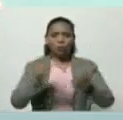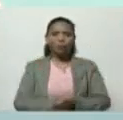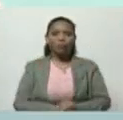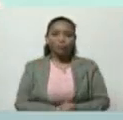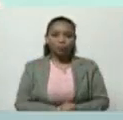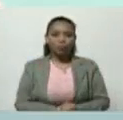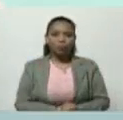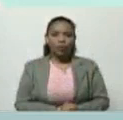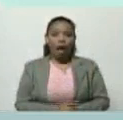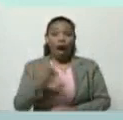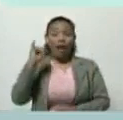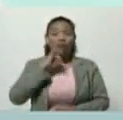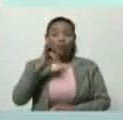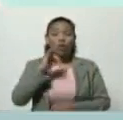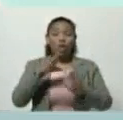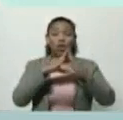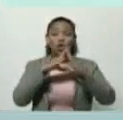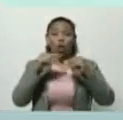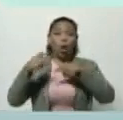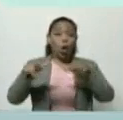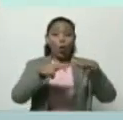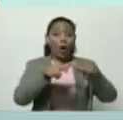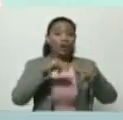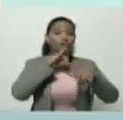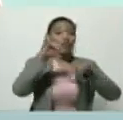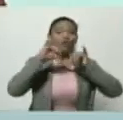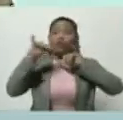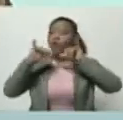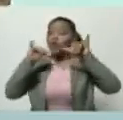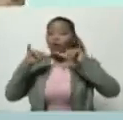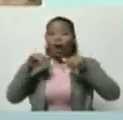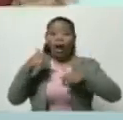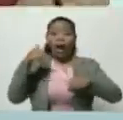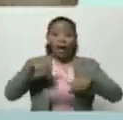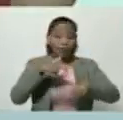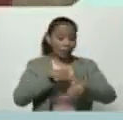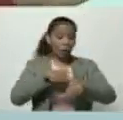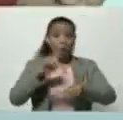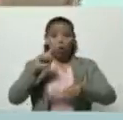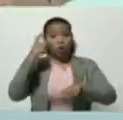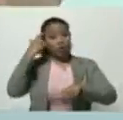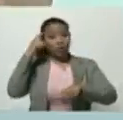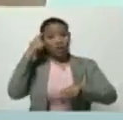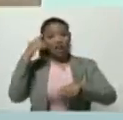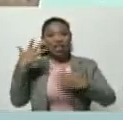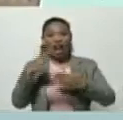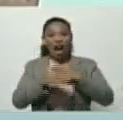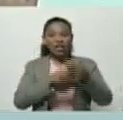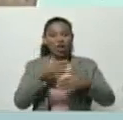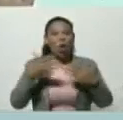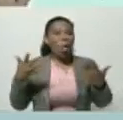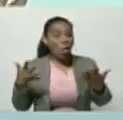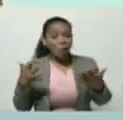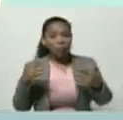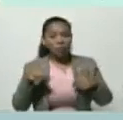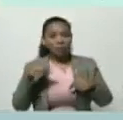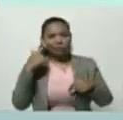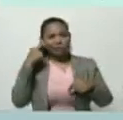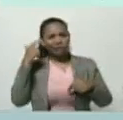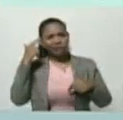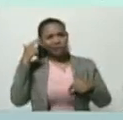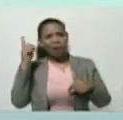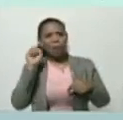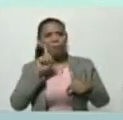Había información por todos lados. Decirle a alguien en este momento que no sabía lo que se estaba haciendo, creo que